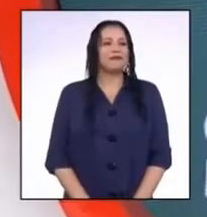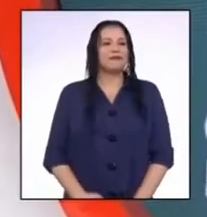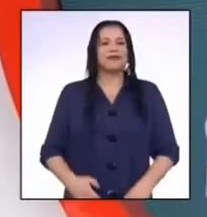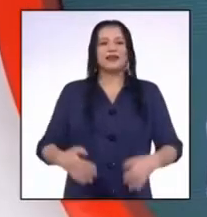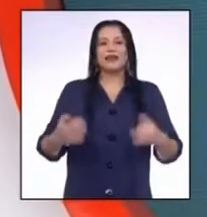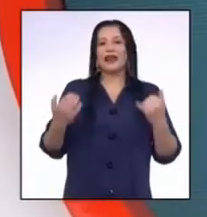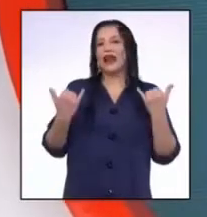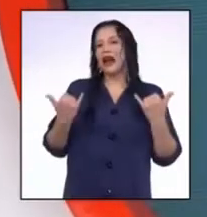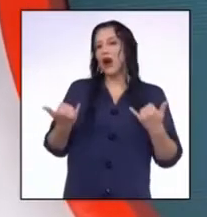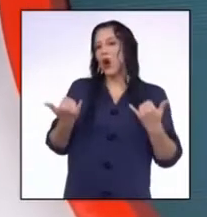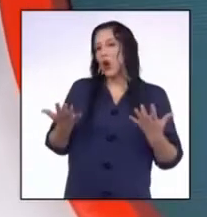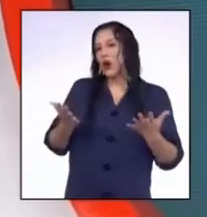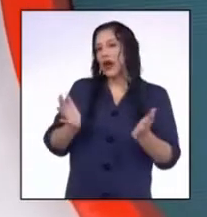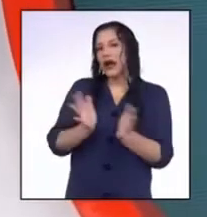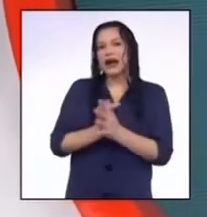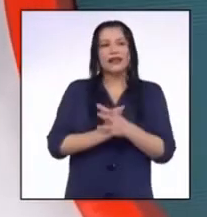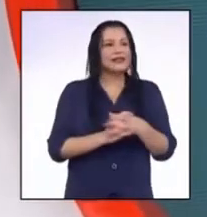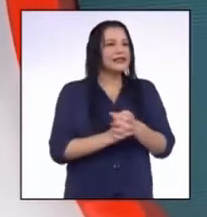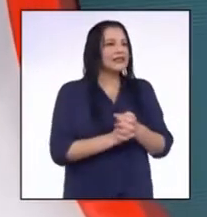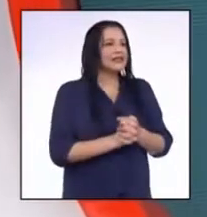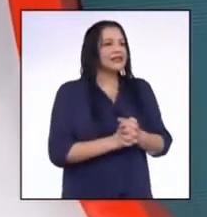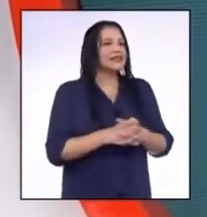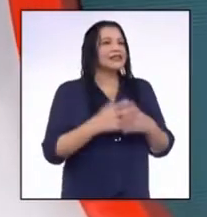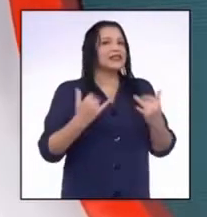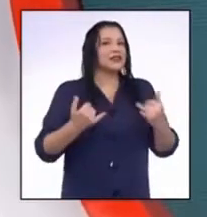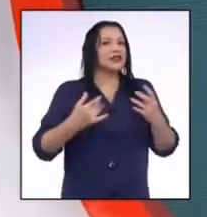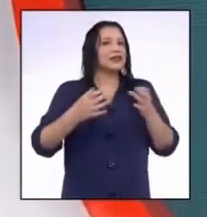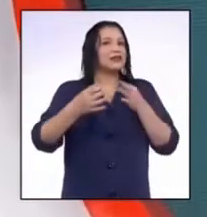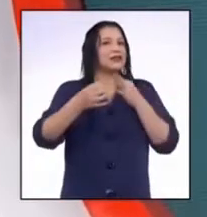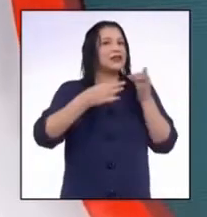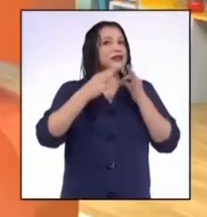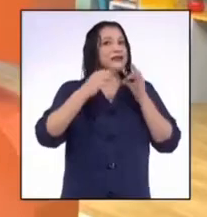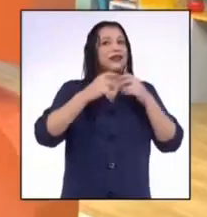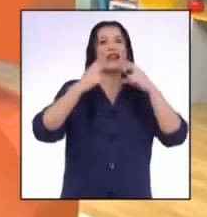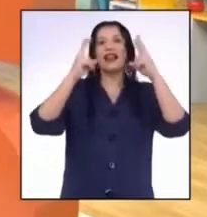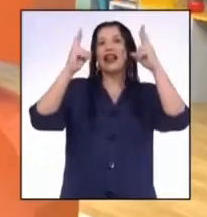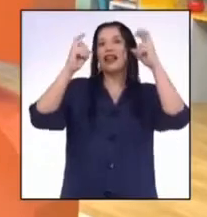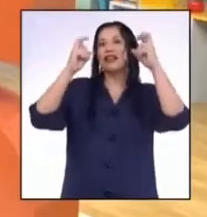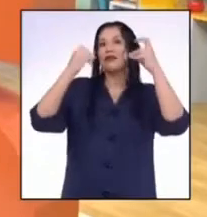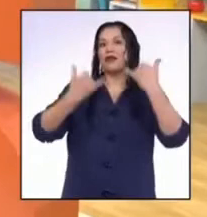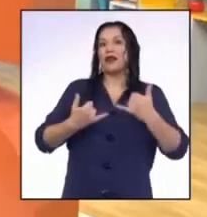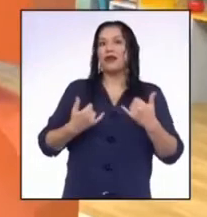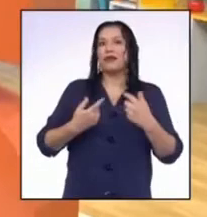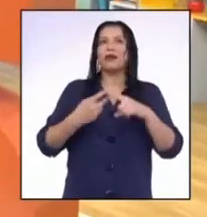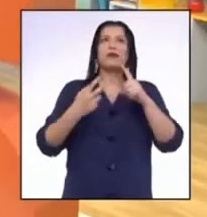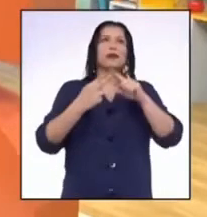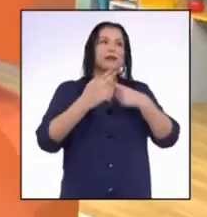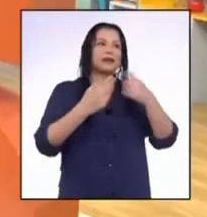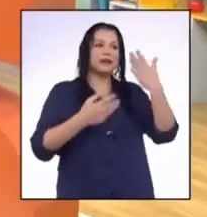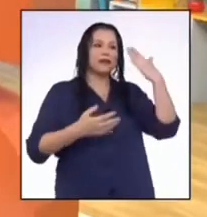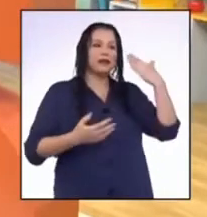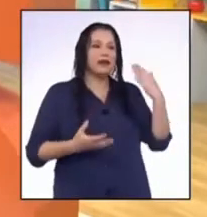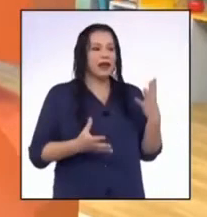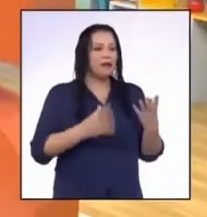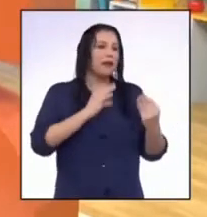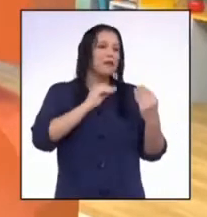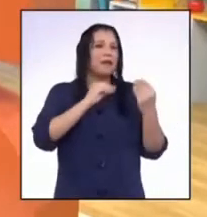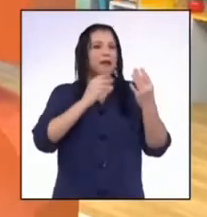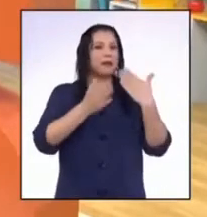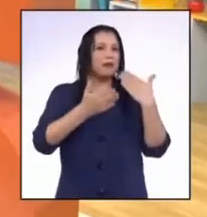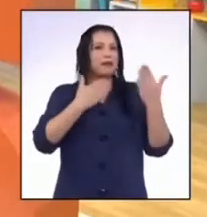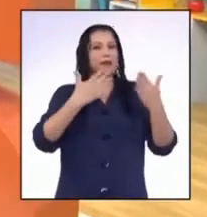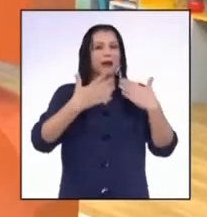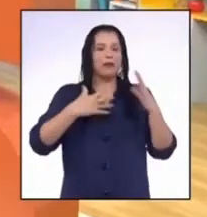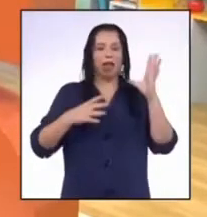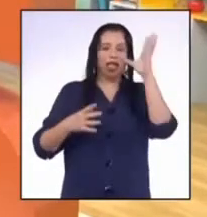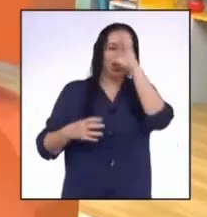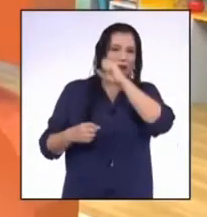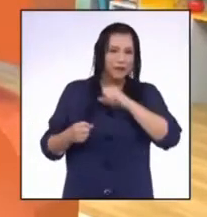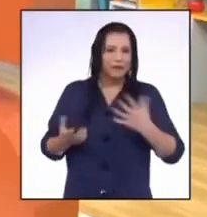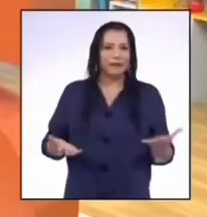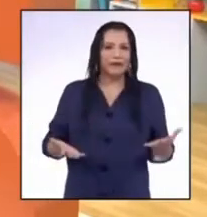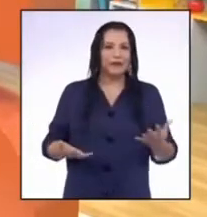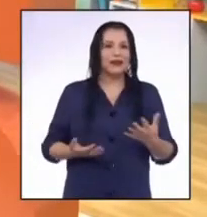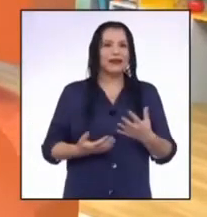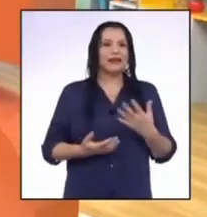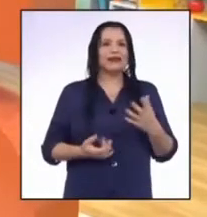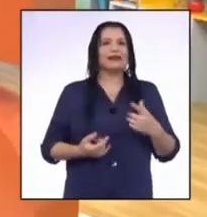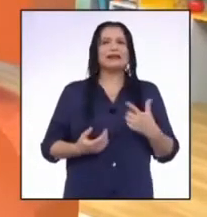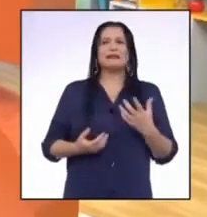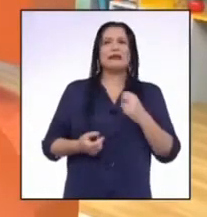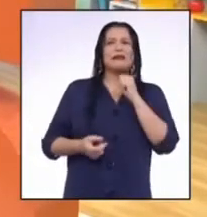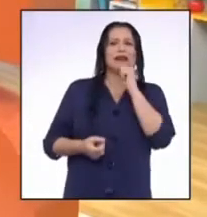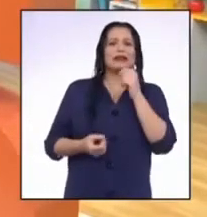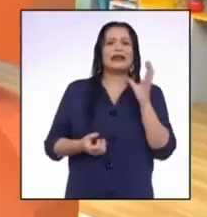Ahora tocaría que les diga el tema de hoy, pero como al inicio del programa nos cogió así como medio desprevenidos, no tengo la